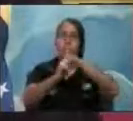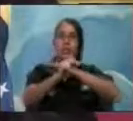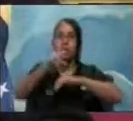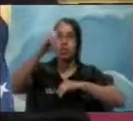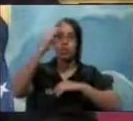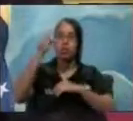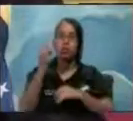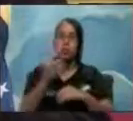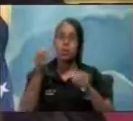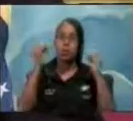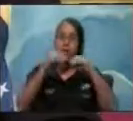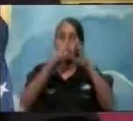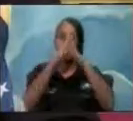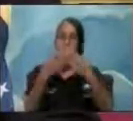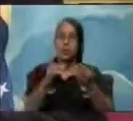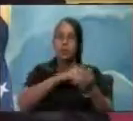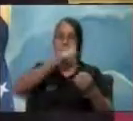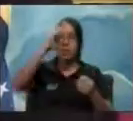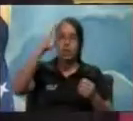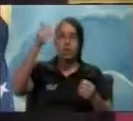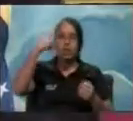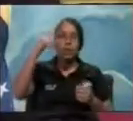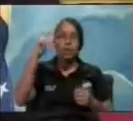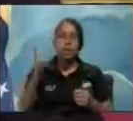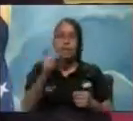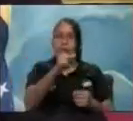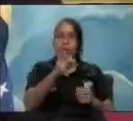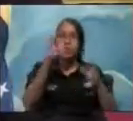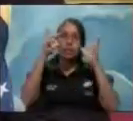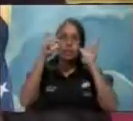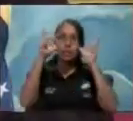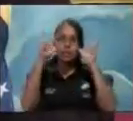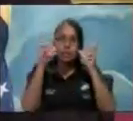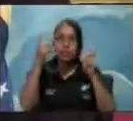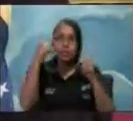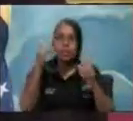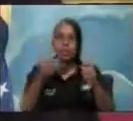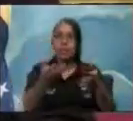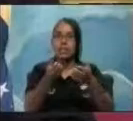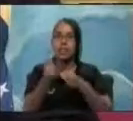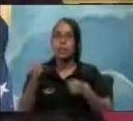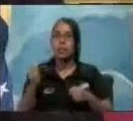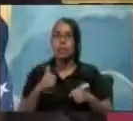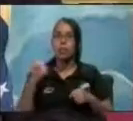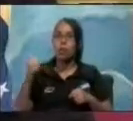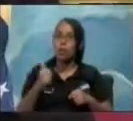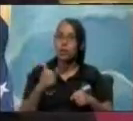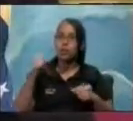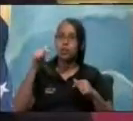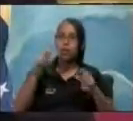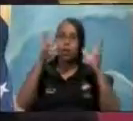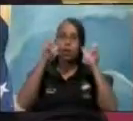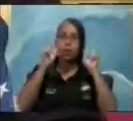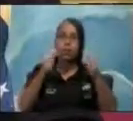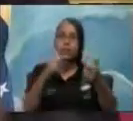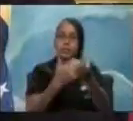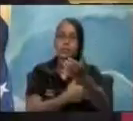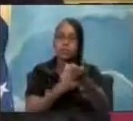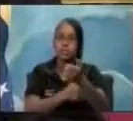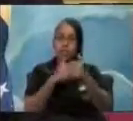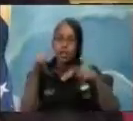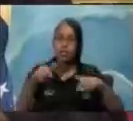la palabra de Dios para que la gente la escuche, para que le saque provecho. Oiga bien, hermanito,